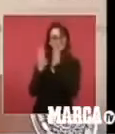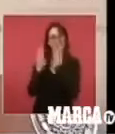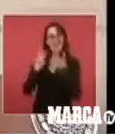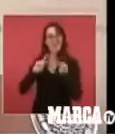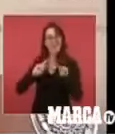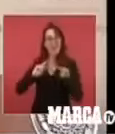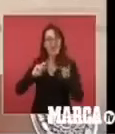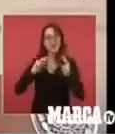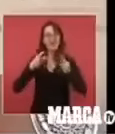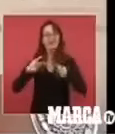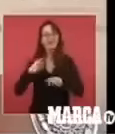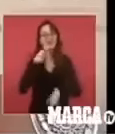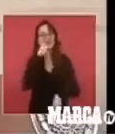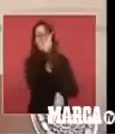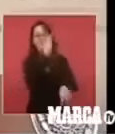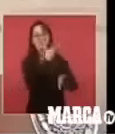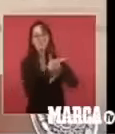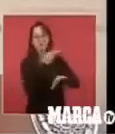del Pentágono.